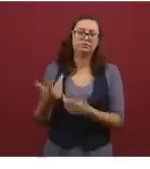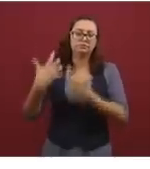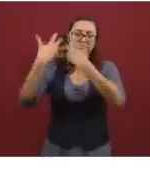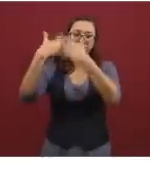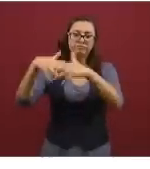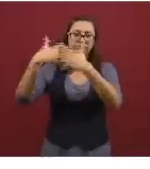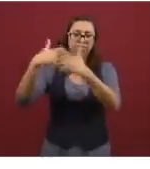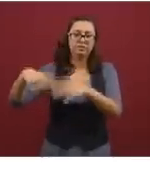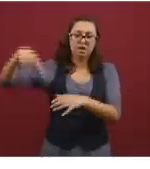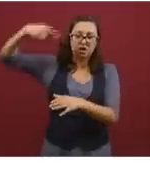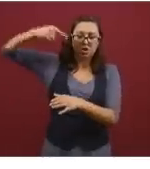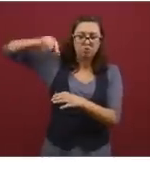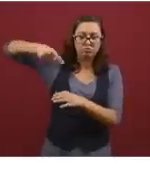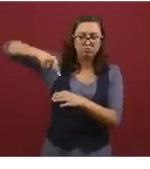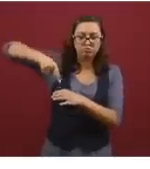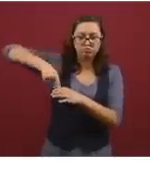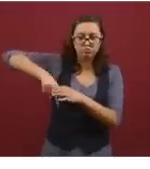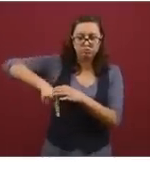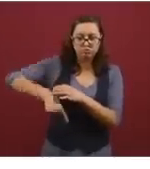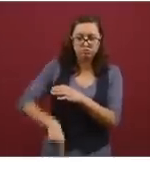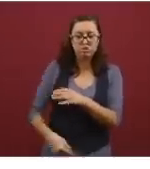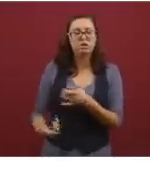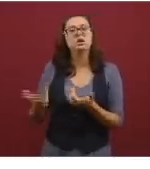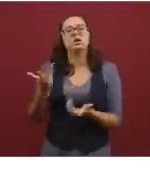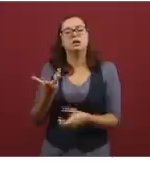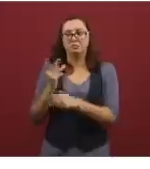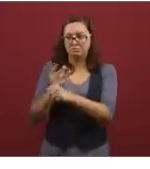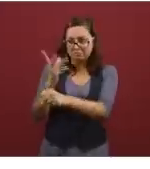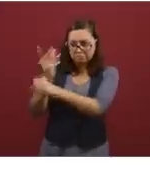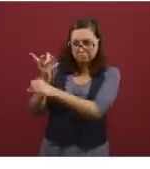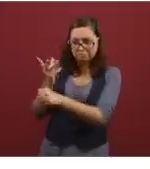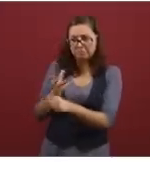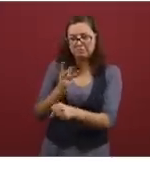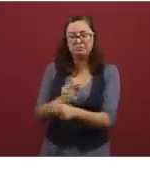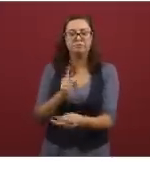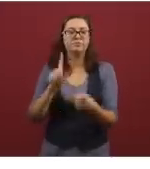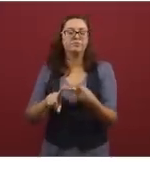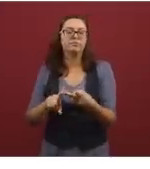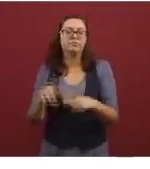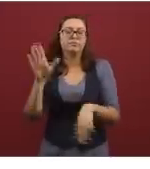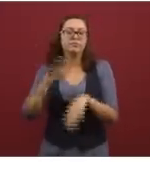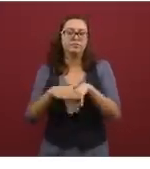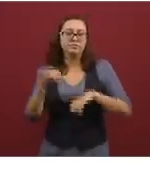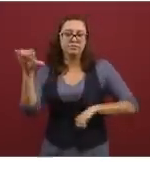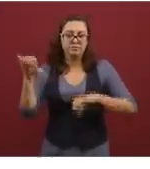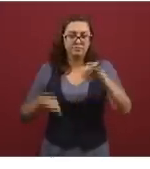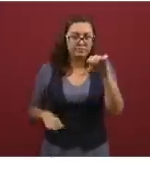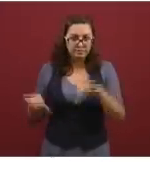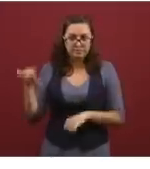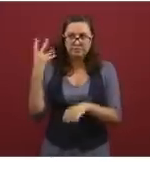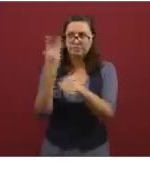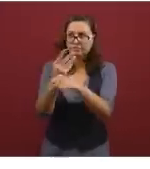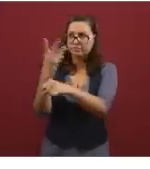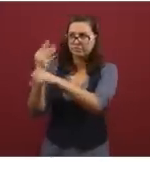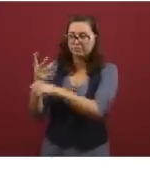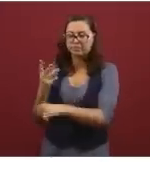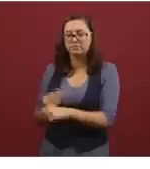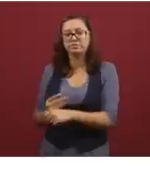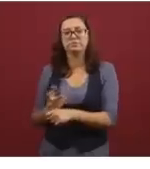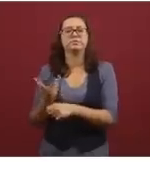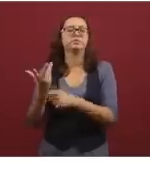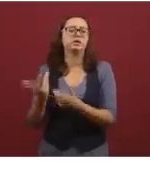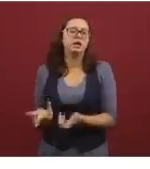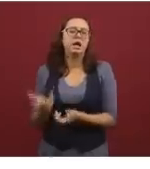el bombeo electrocentrífugo, el incremento de actividades de atención a pozos, por ejemplo, las